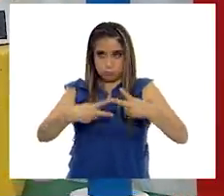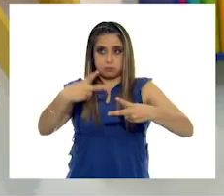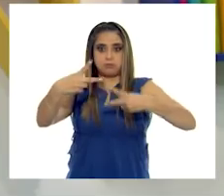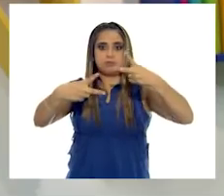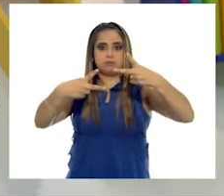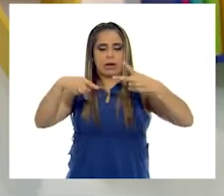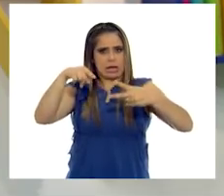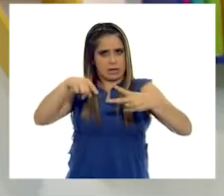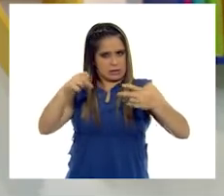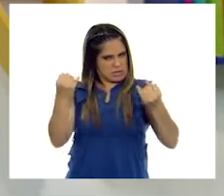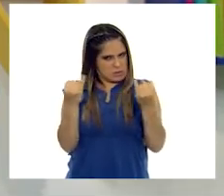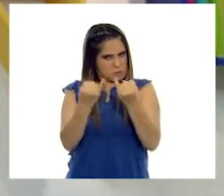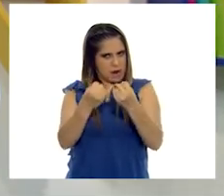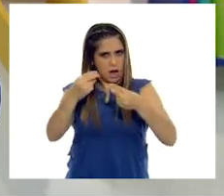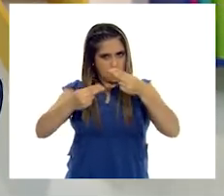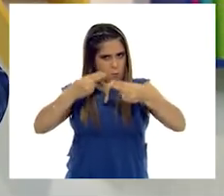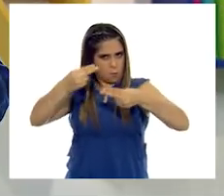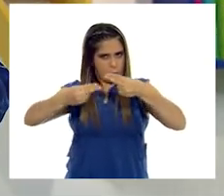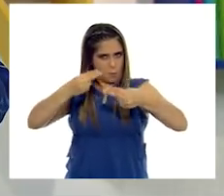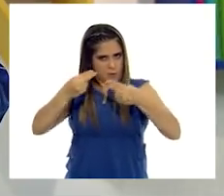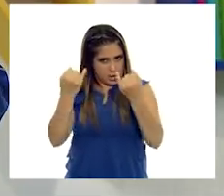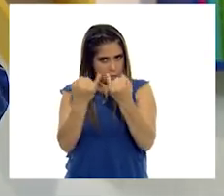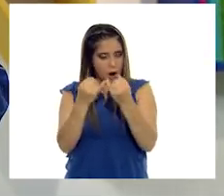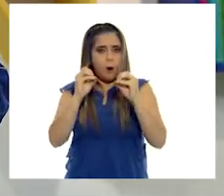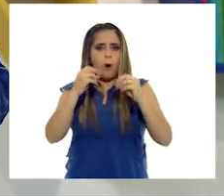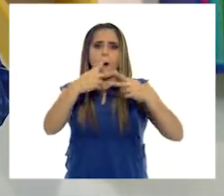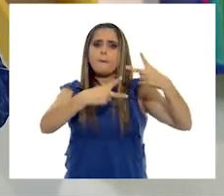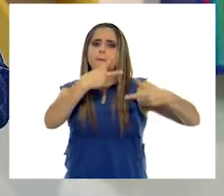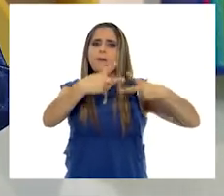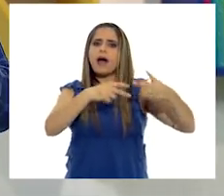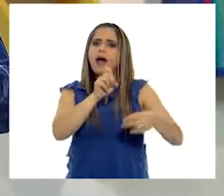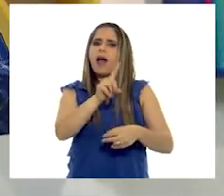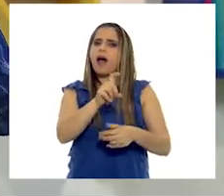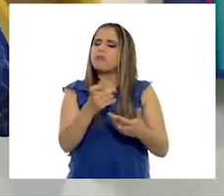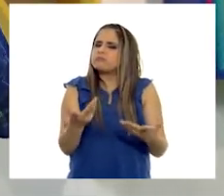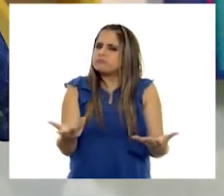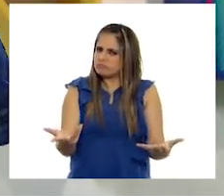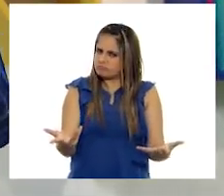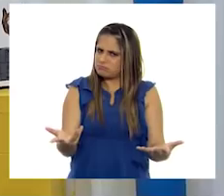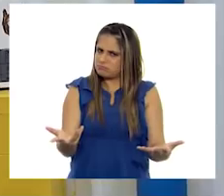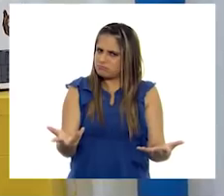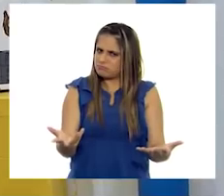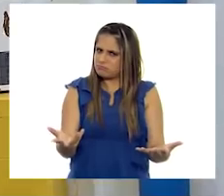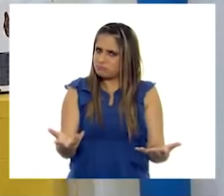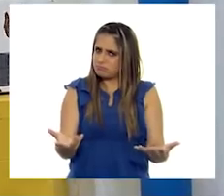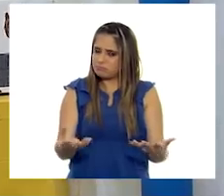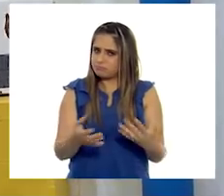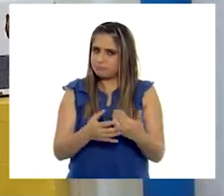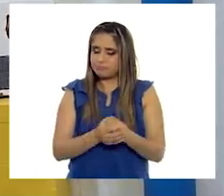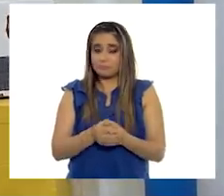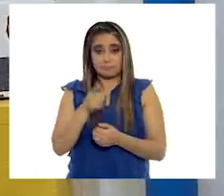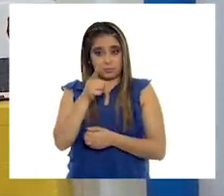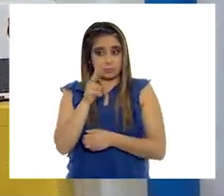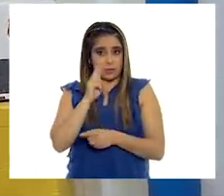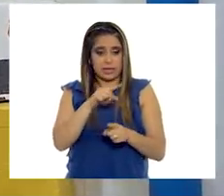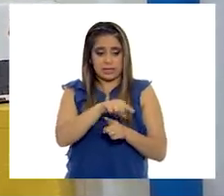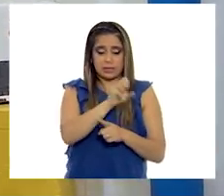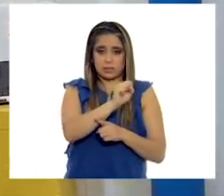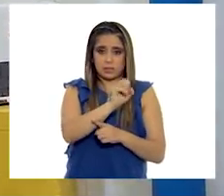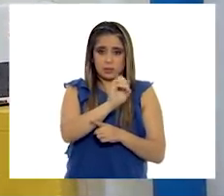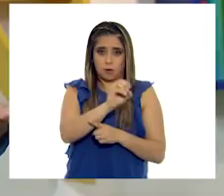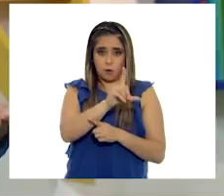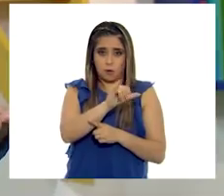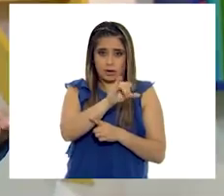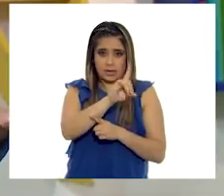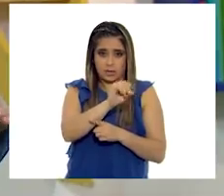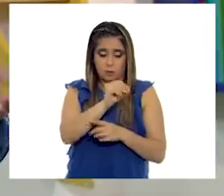nube o será vapor de agua? Si estamos viendo que a los sólidos, cuando los aumentamos